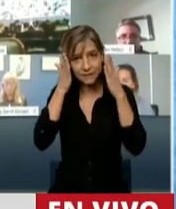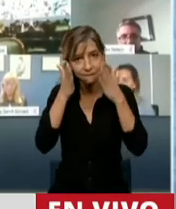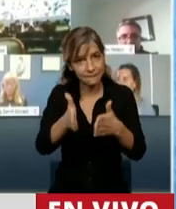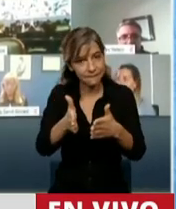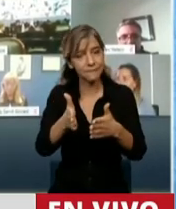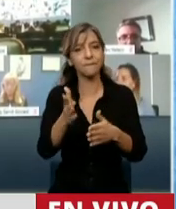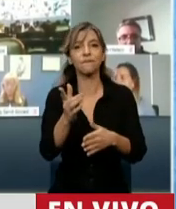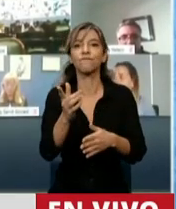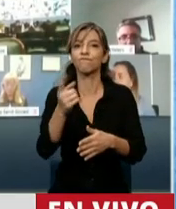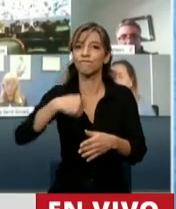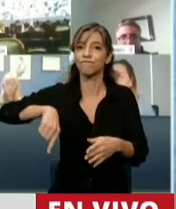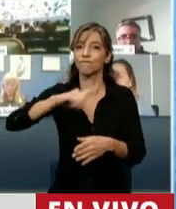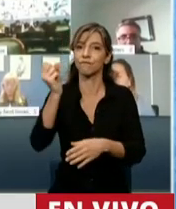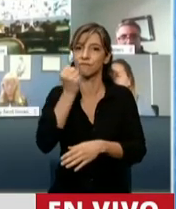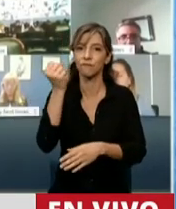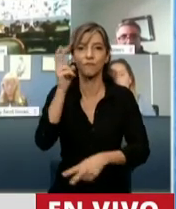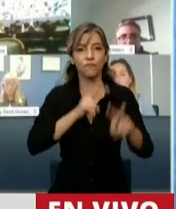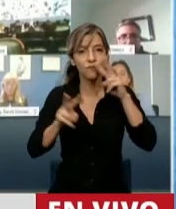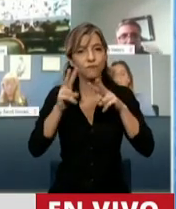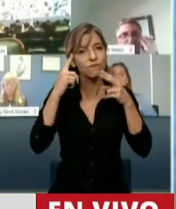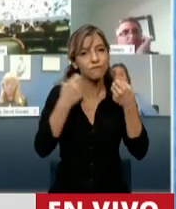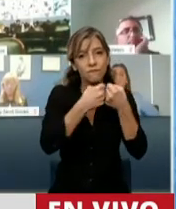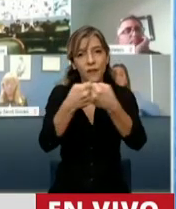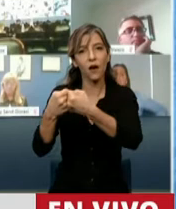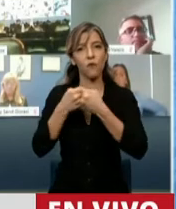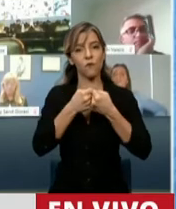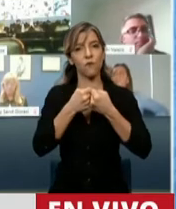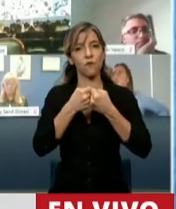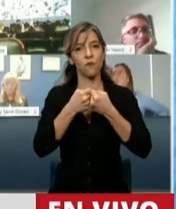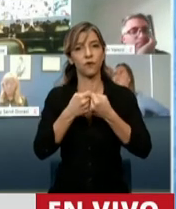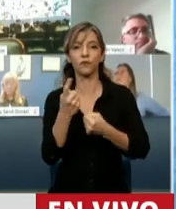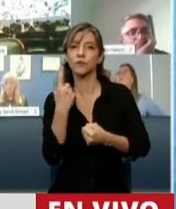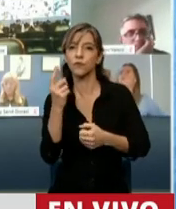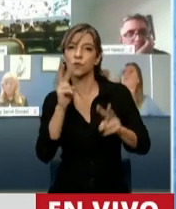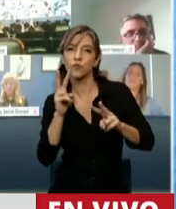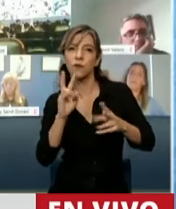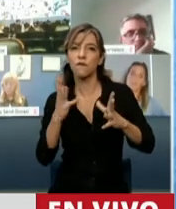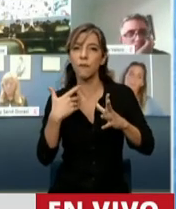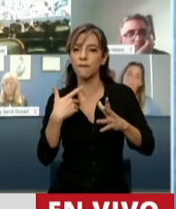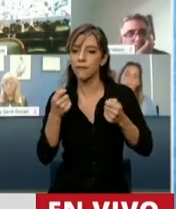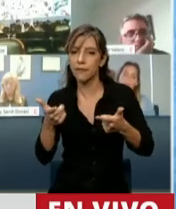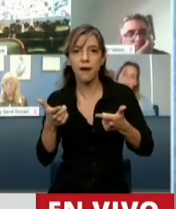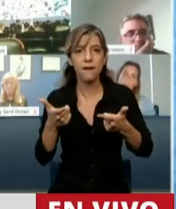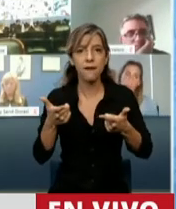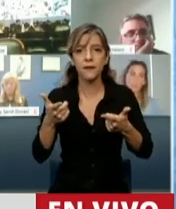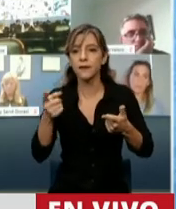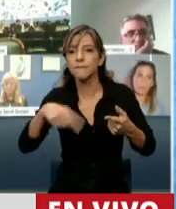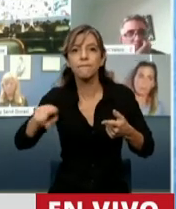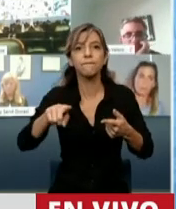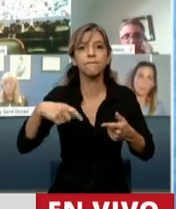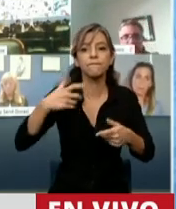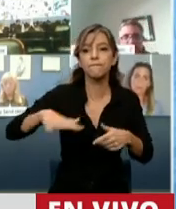encontrar consensos básicos, de encontrar respuestas de toda la dirigencia política, de